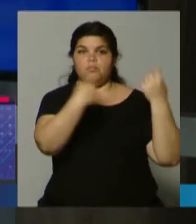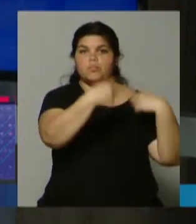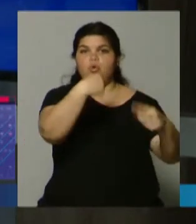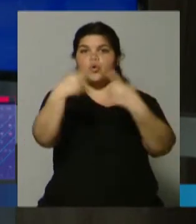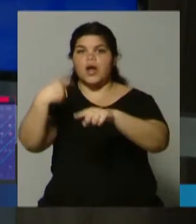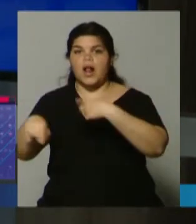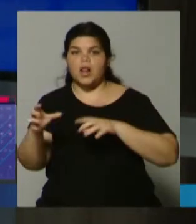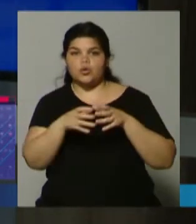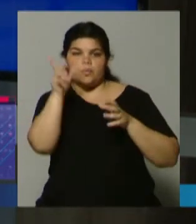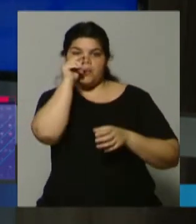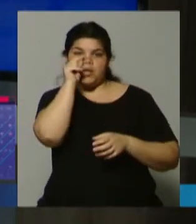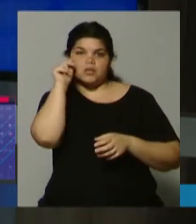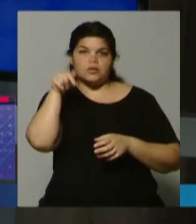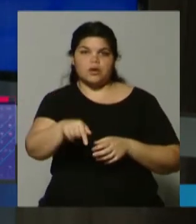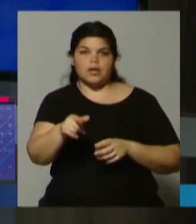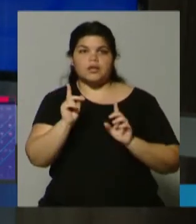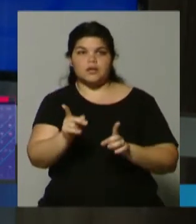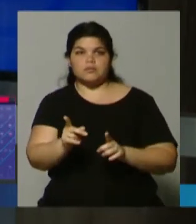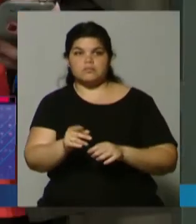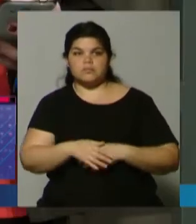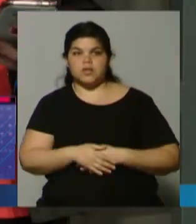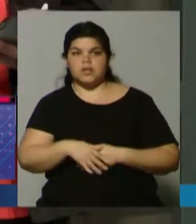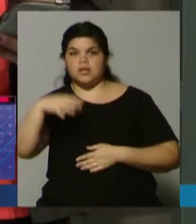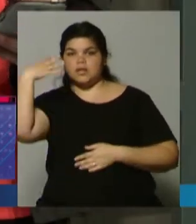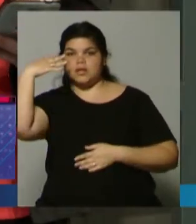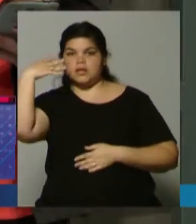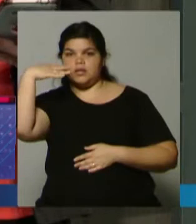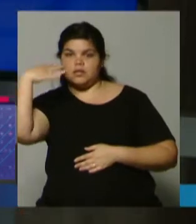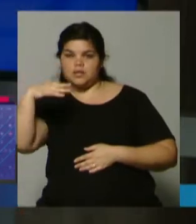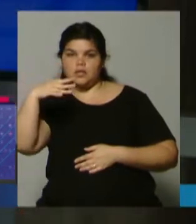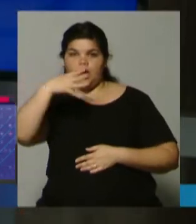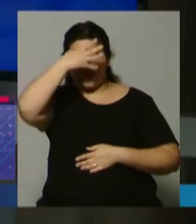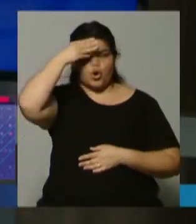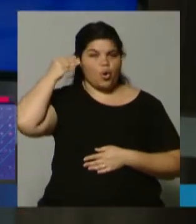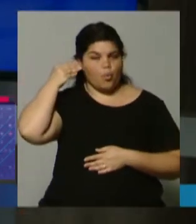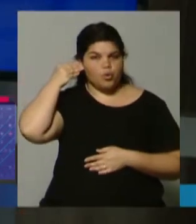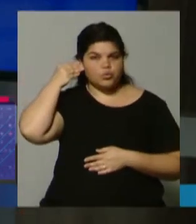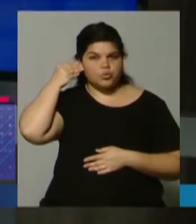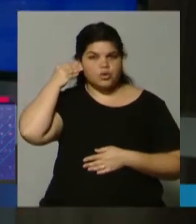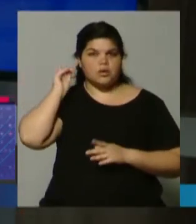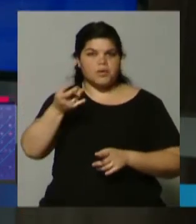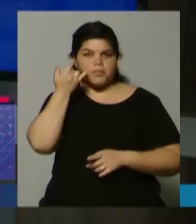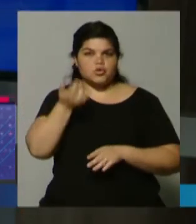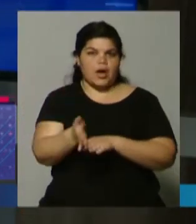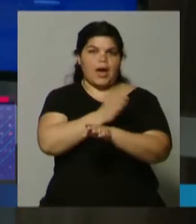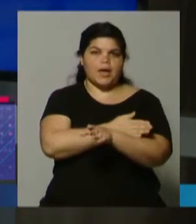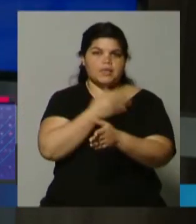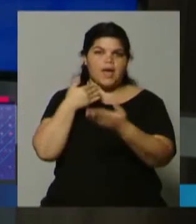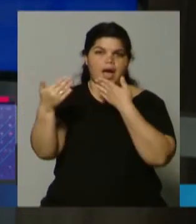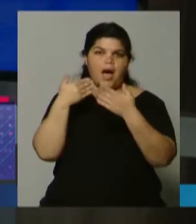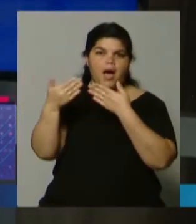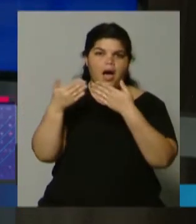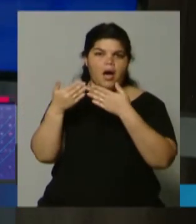llevó a la fórmula de Cristina Fernández de Kirchner con Julio Cobos, ¿no? Entonces hay un vínculo, ya hay un diálogo previo, hay